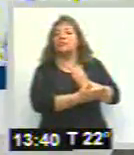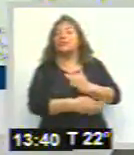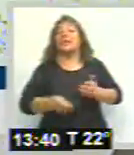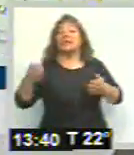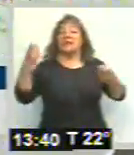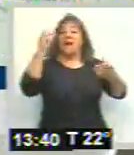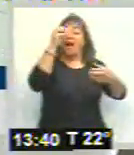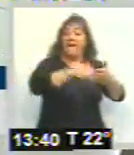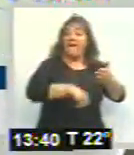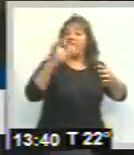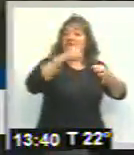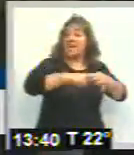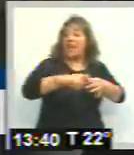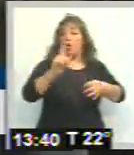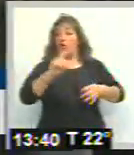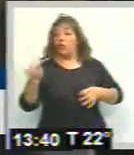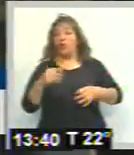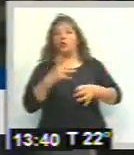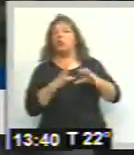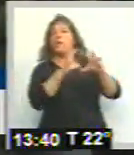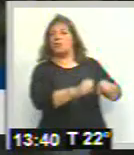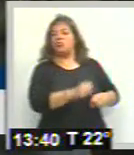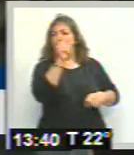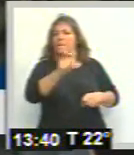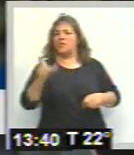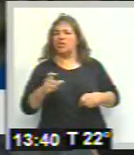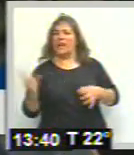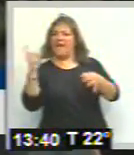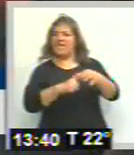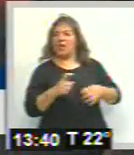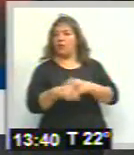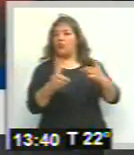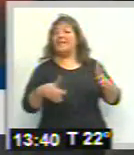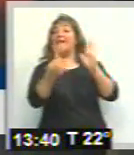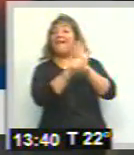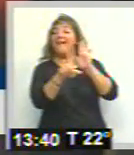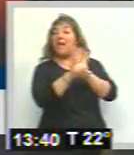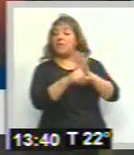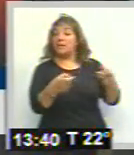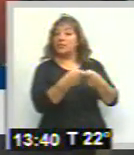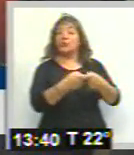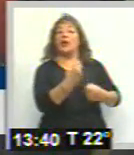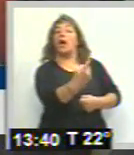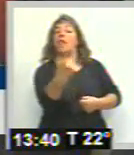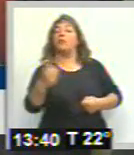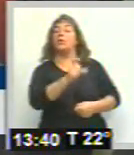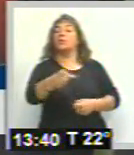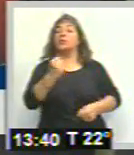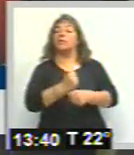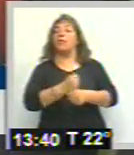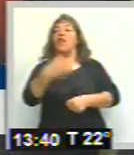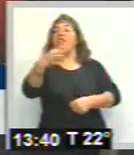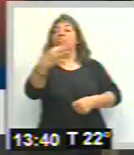Eso me parece que es un abuso sobre las personas que no son afiliados. Dice la ley sindical que cada compañero tiene que ser afiliado al